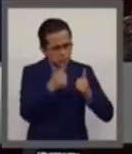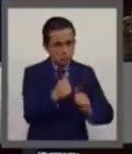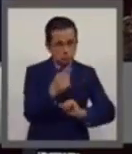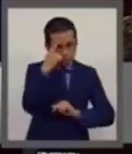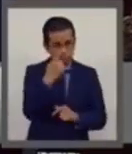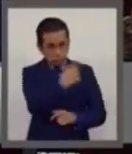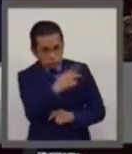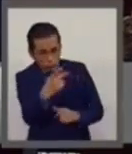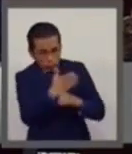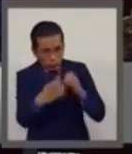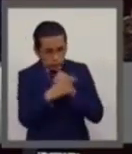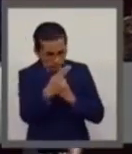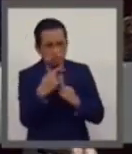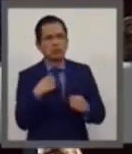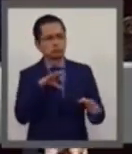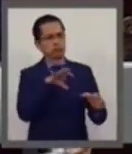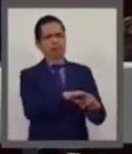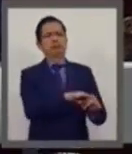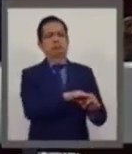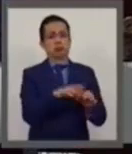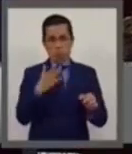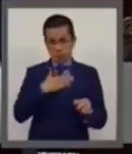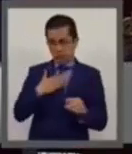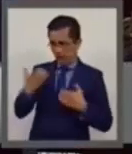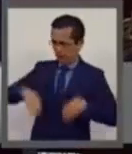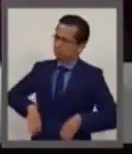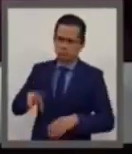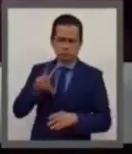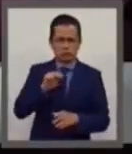a las personas, no a nuestros bolsillos. Es cuanto.